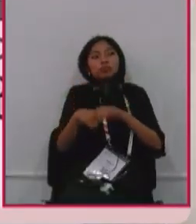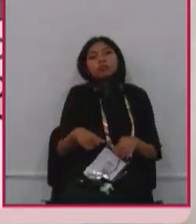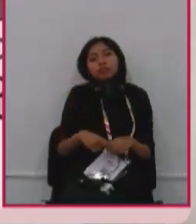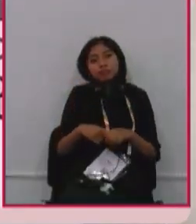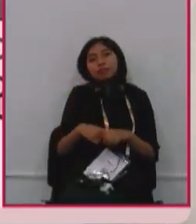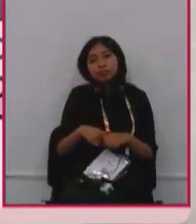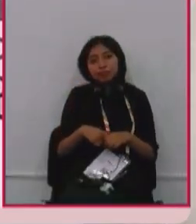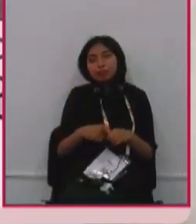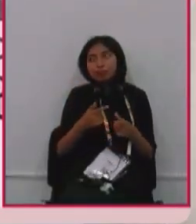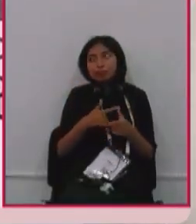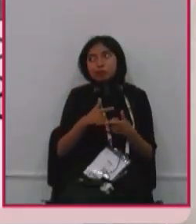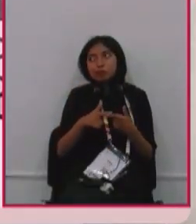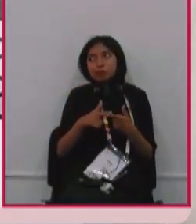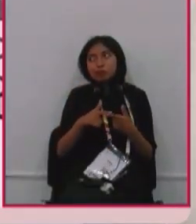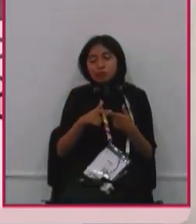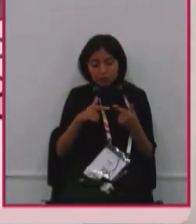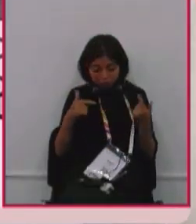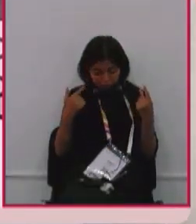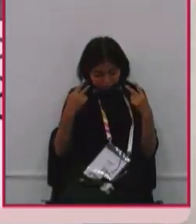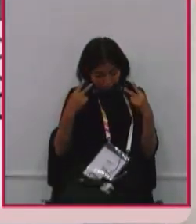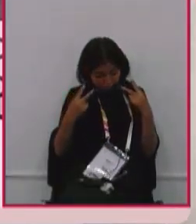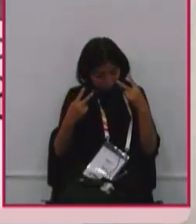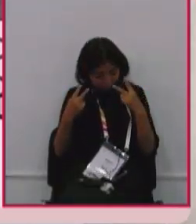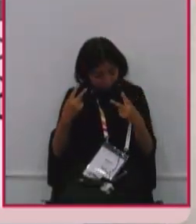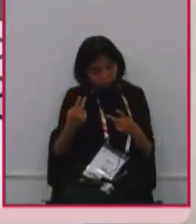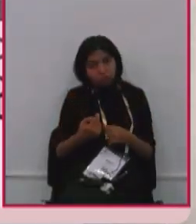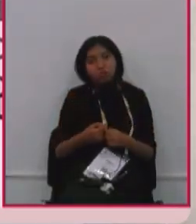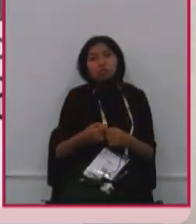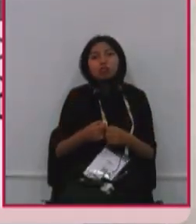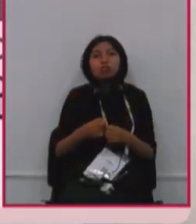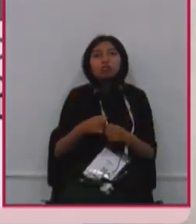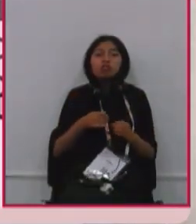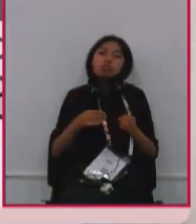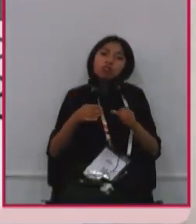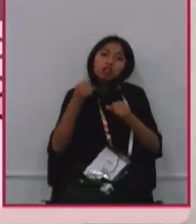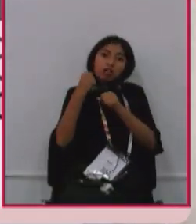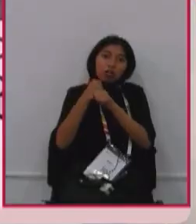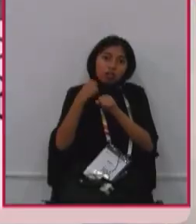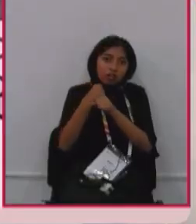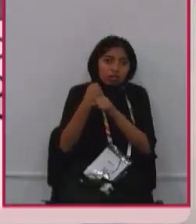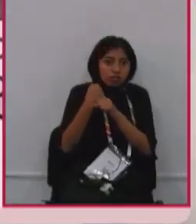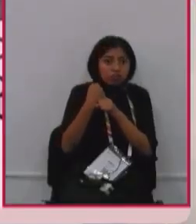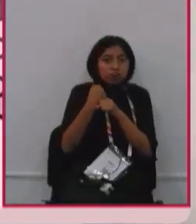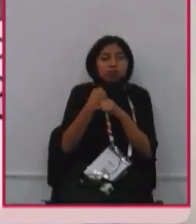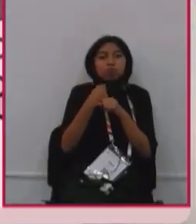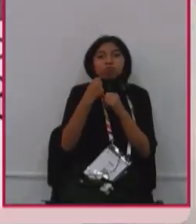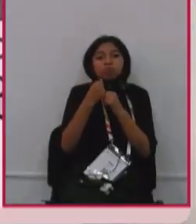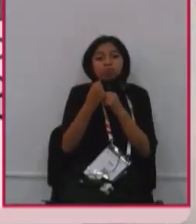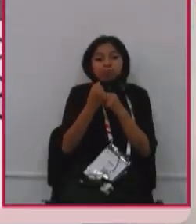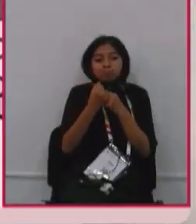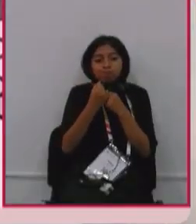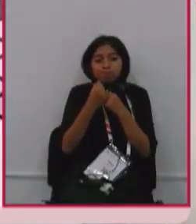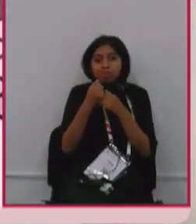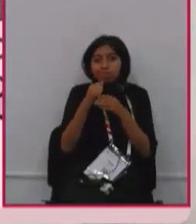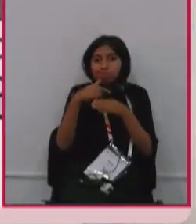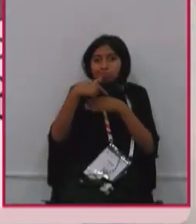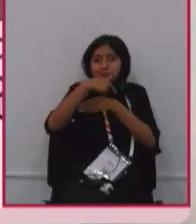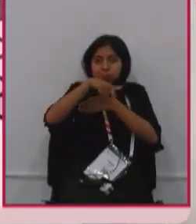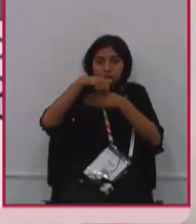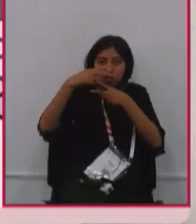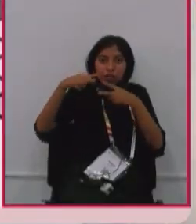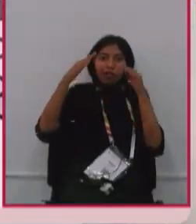Liaction, ¿no? Entonces, eso hemos notado, y acá Dante, que trabaja en largo plazo, pues también se ha dado cuenta de eso, ¿no? Para